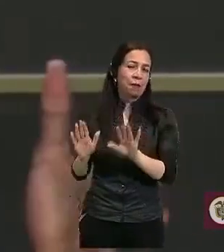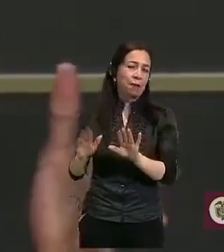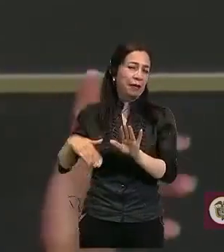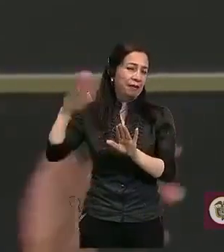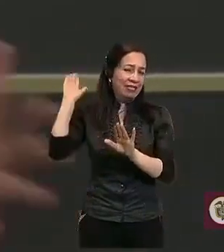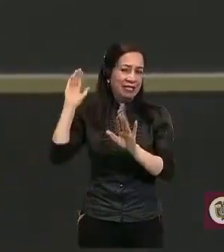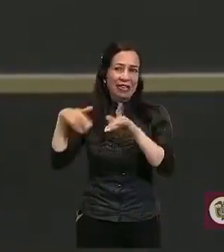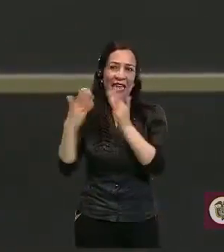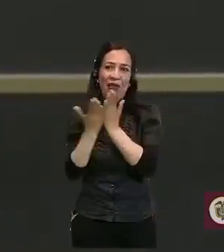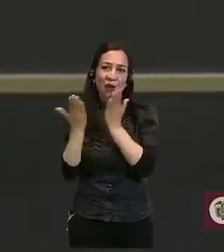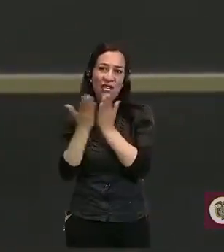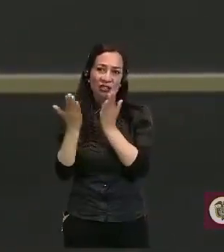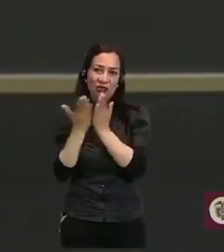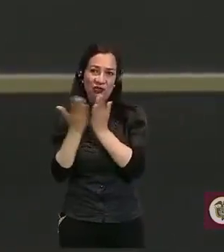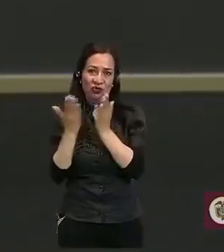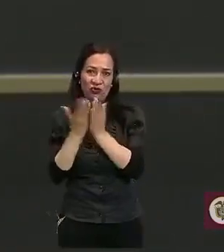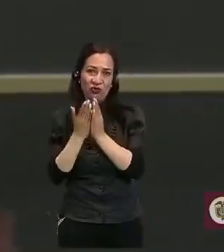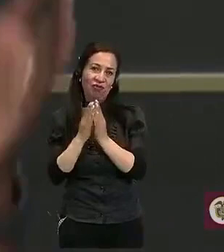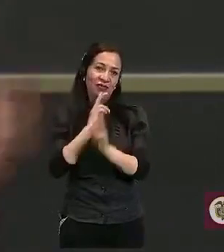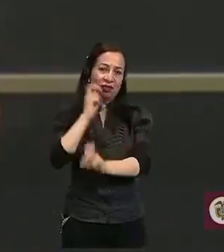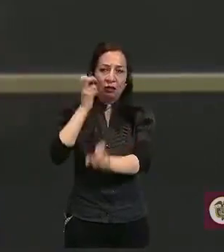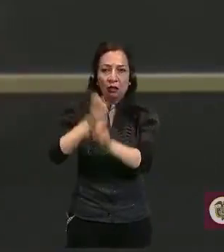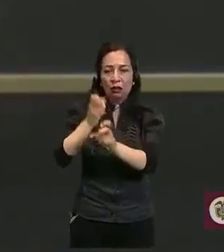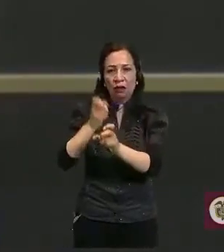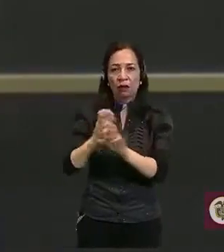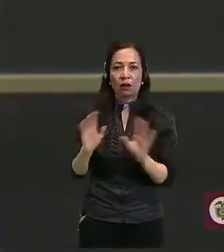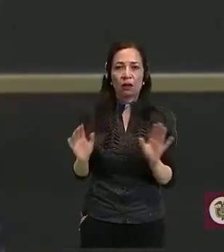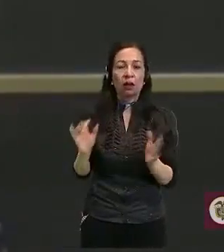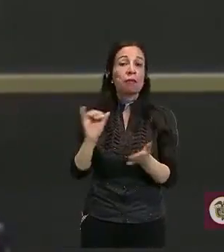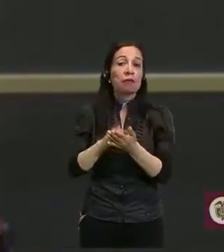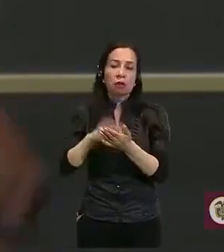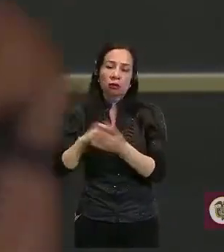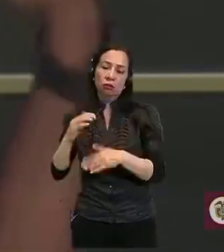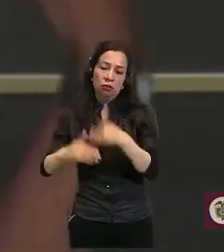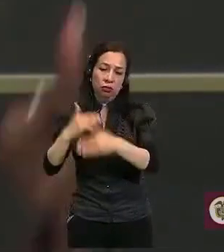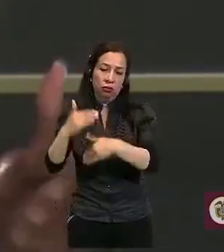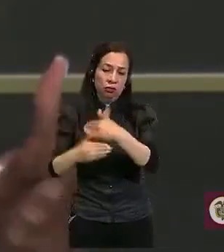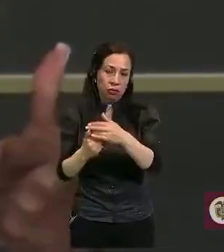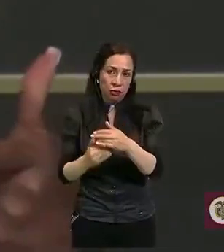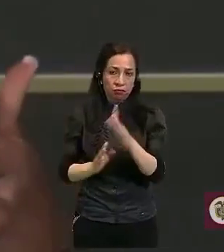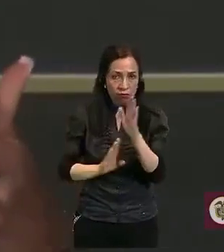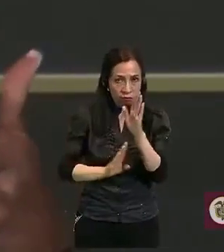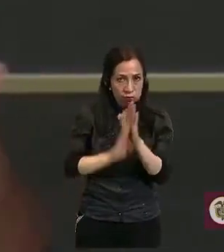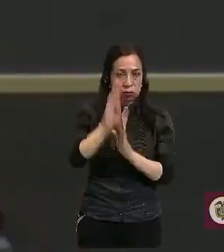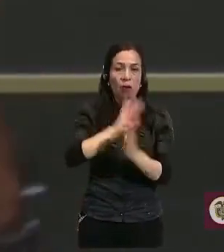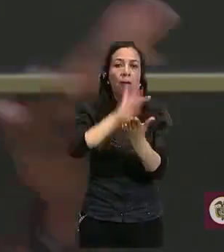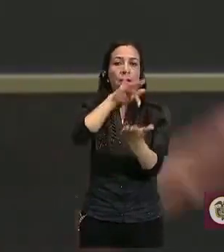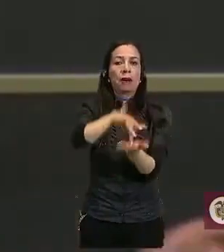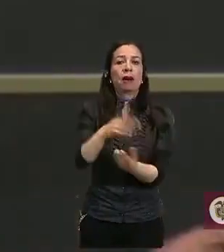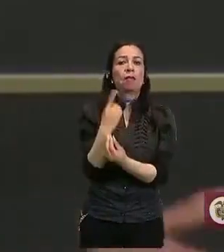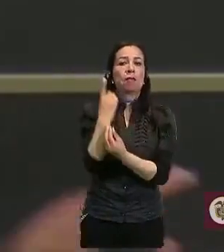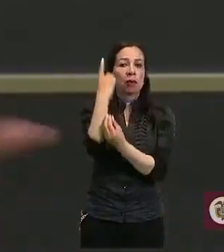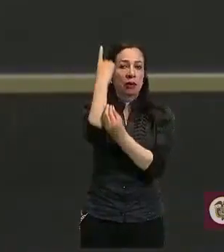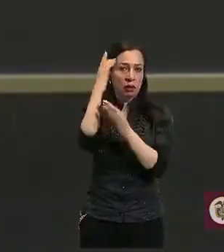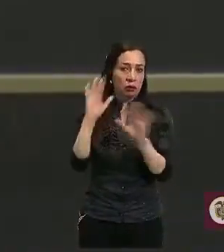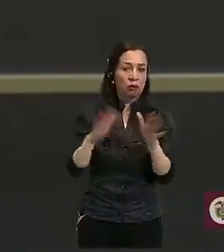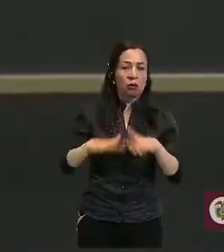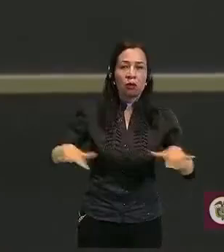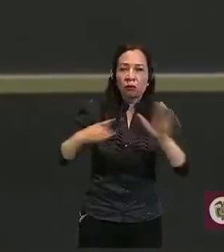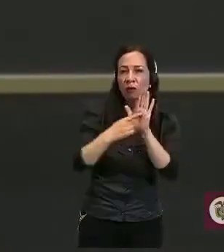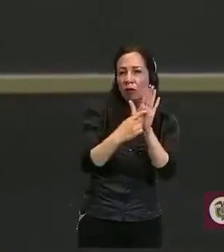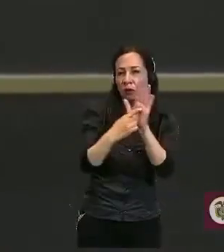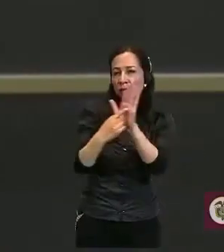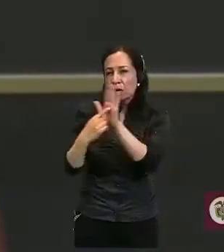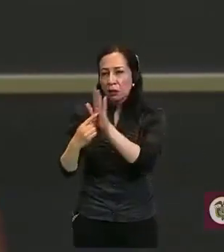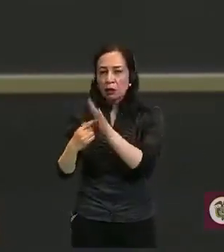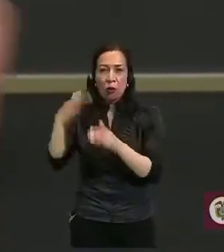educación le es esquiva. Así llegué a la política, siendo la primera en algunos espacios de los que